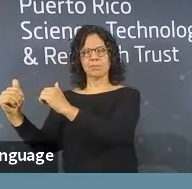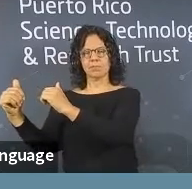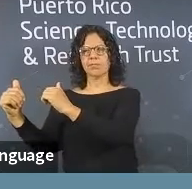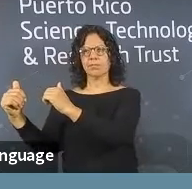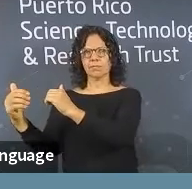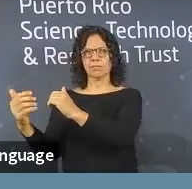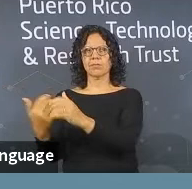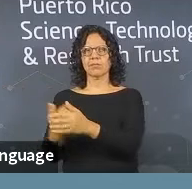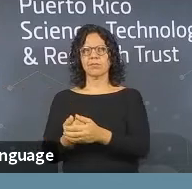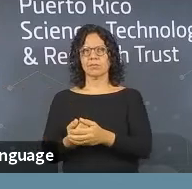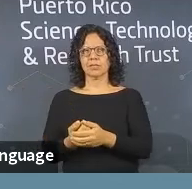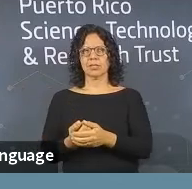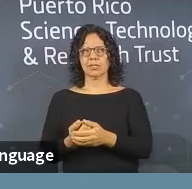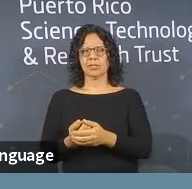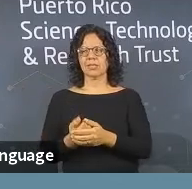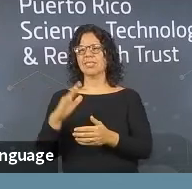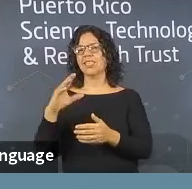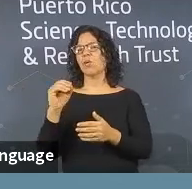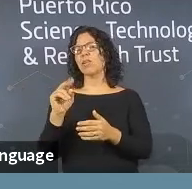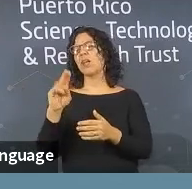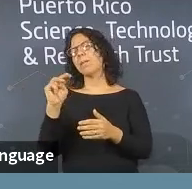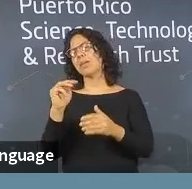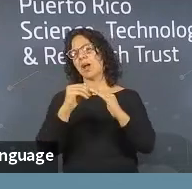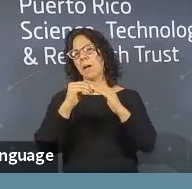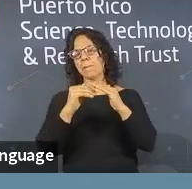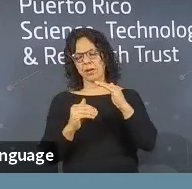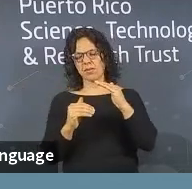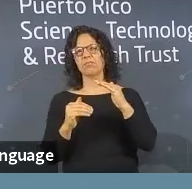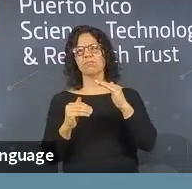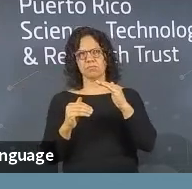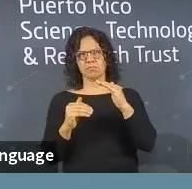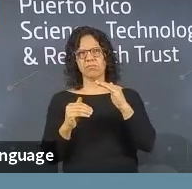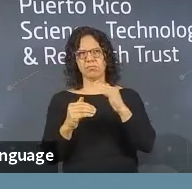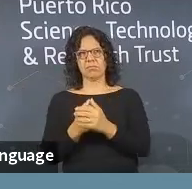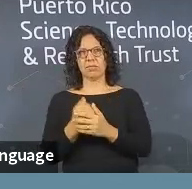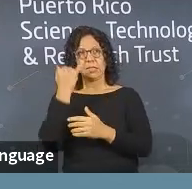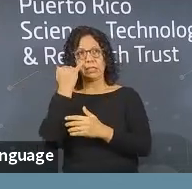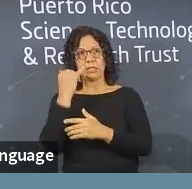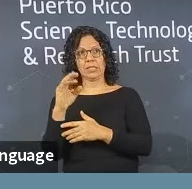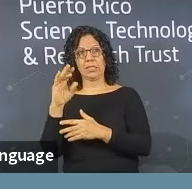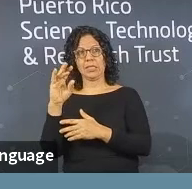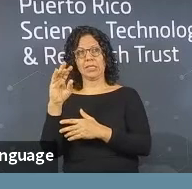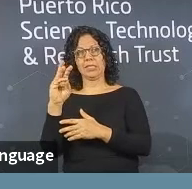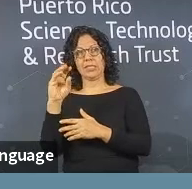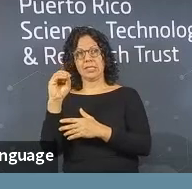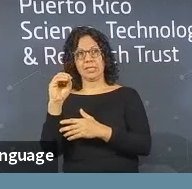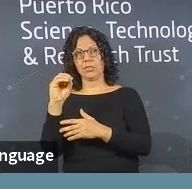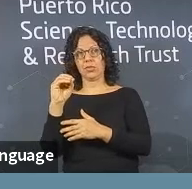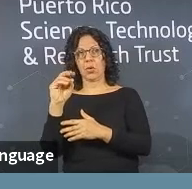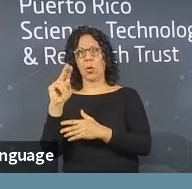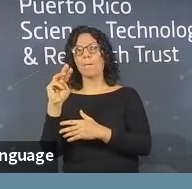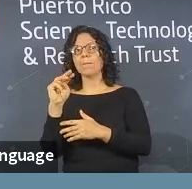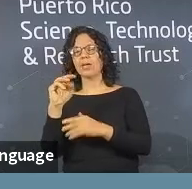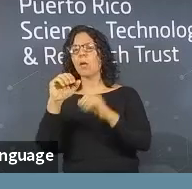siempre va a ser menos de 50 micras. Entre menos de 60 micras vamos a tener todo lo que es adulticidas de cualquier tipo